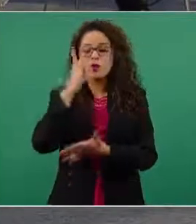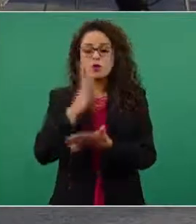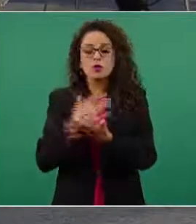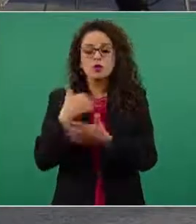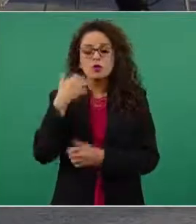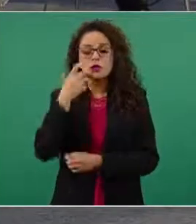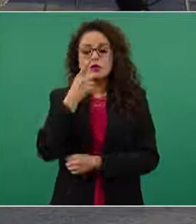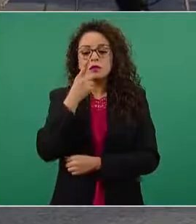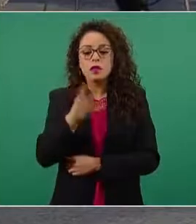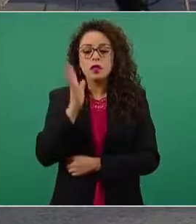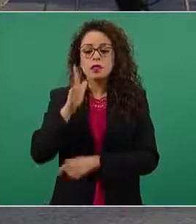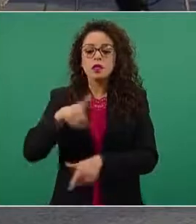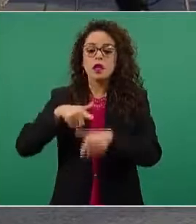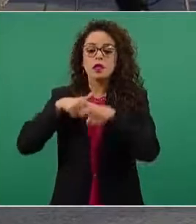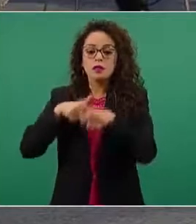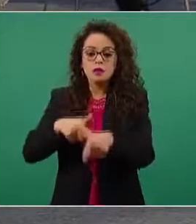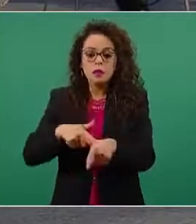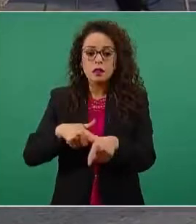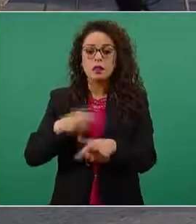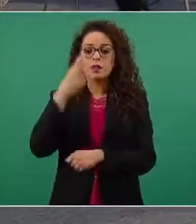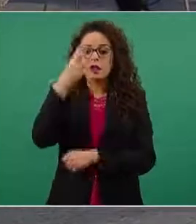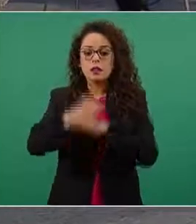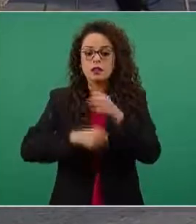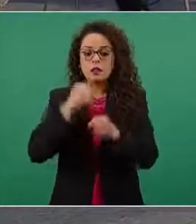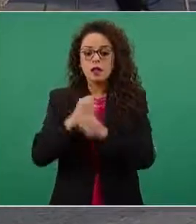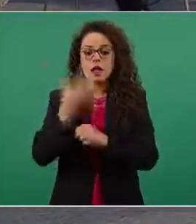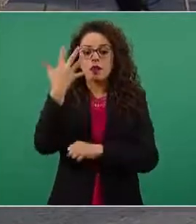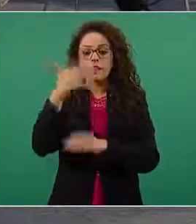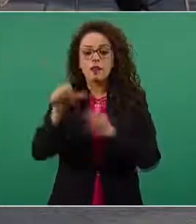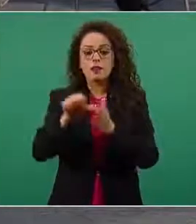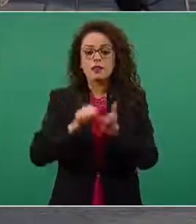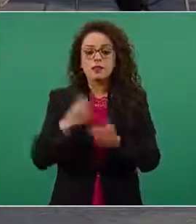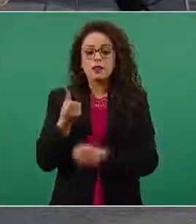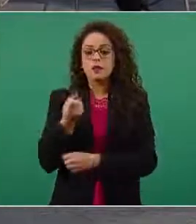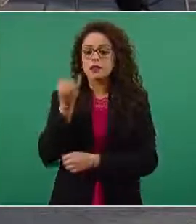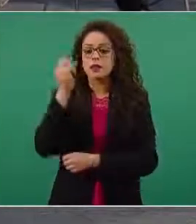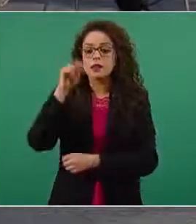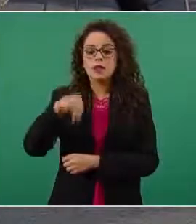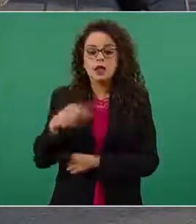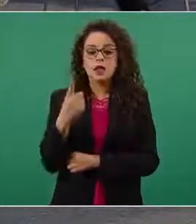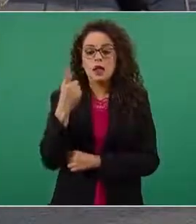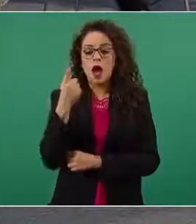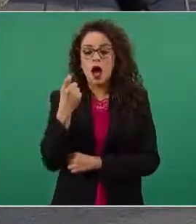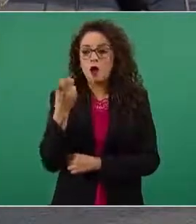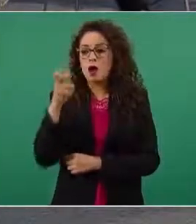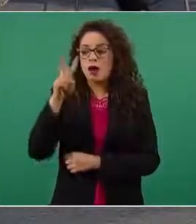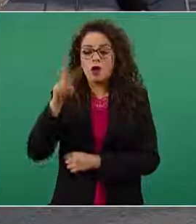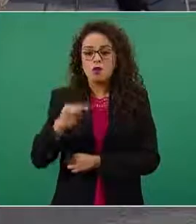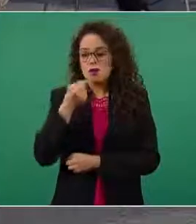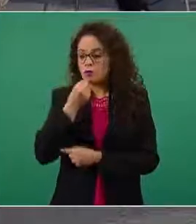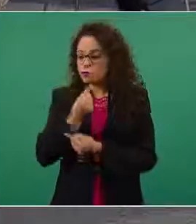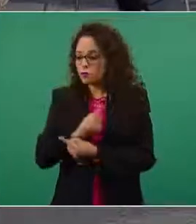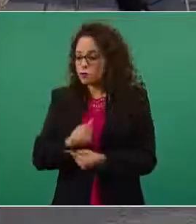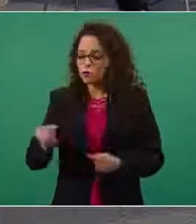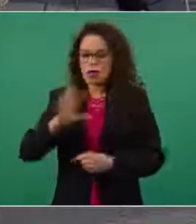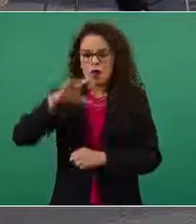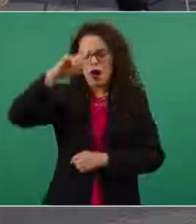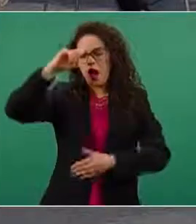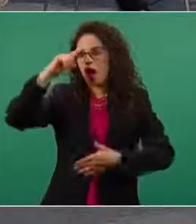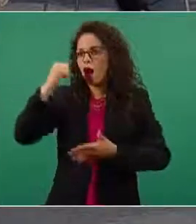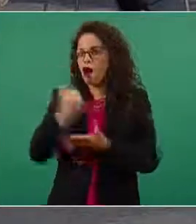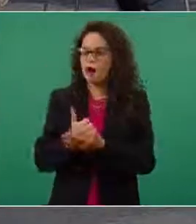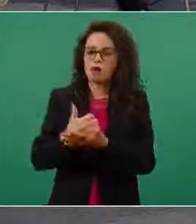en 3 años y 10 meses y sí, en Aldama está ese estrés postraumático, sí, de los niños y